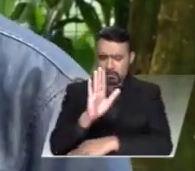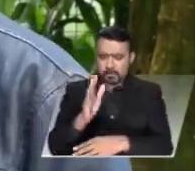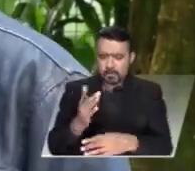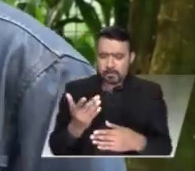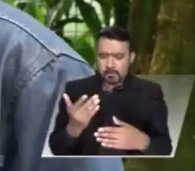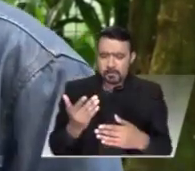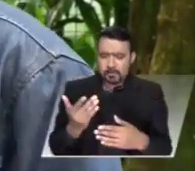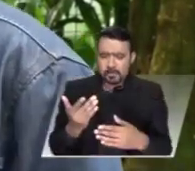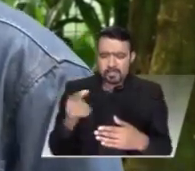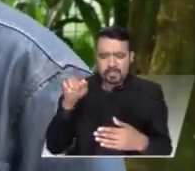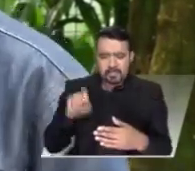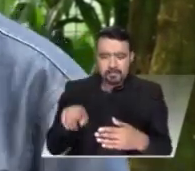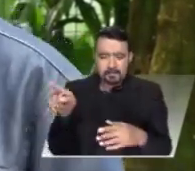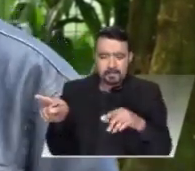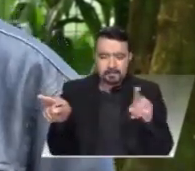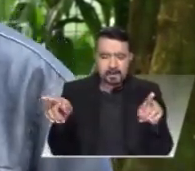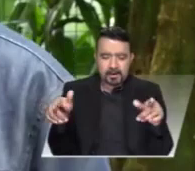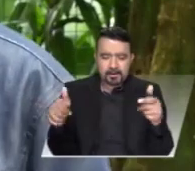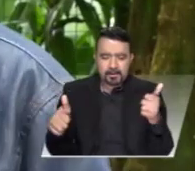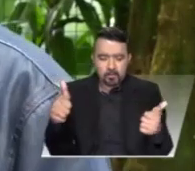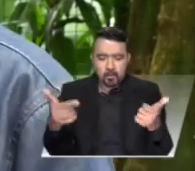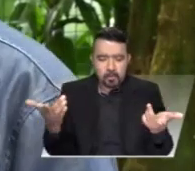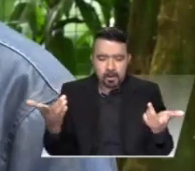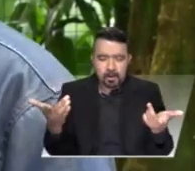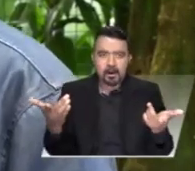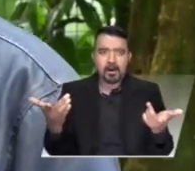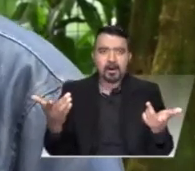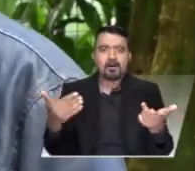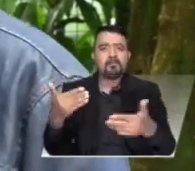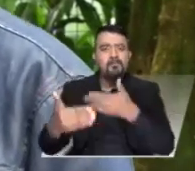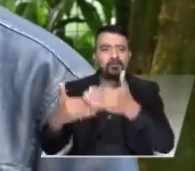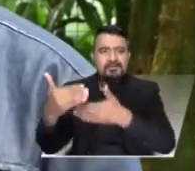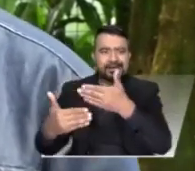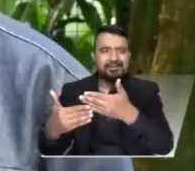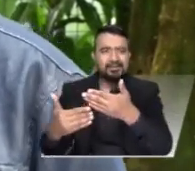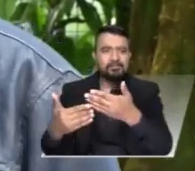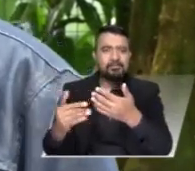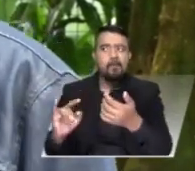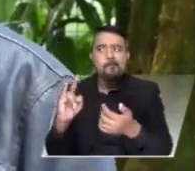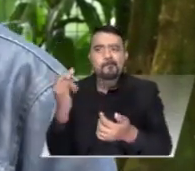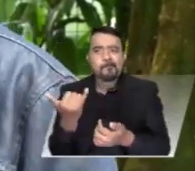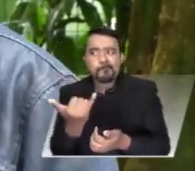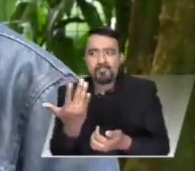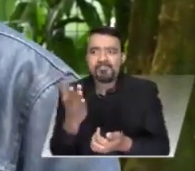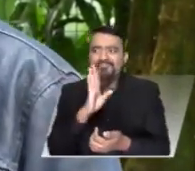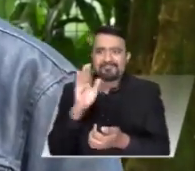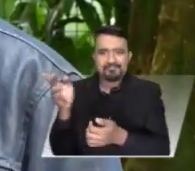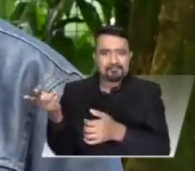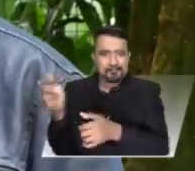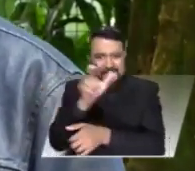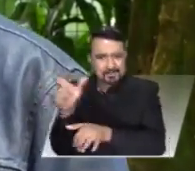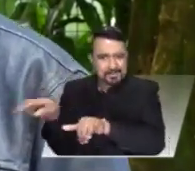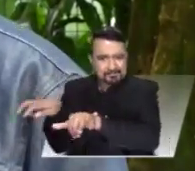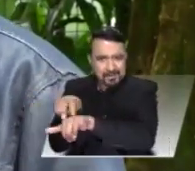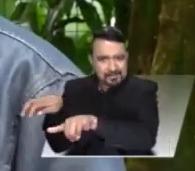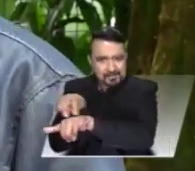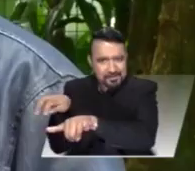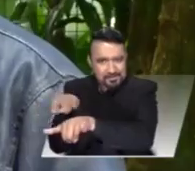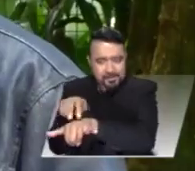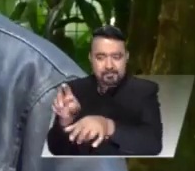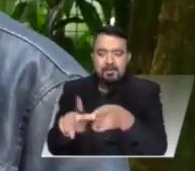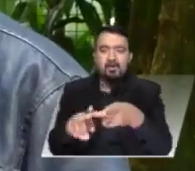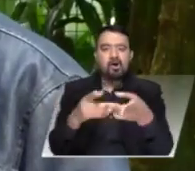factores estratégicos de gestión, no solo de transporte de pasajeros, no solo de transporte de carga, sino de